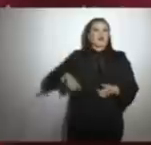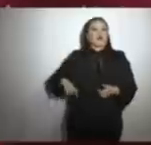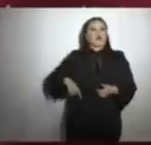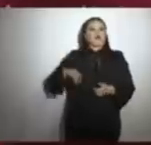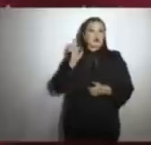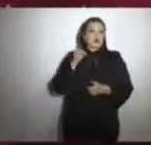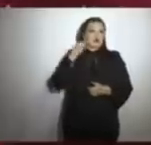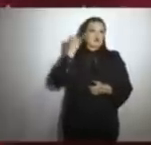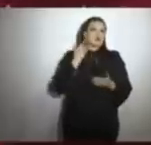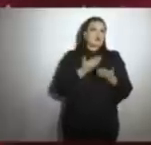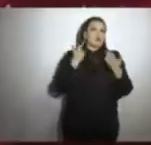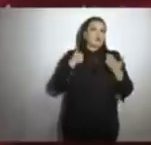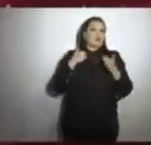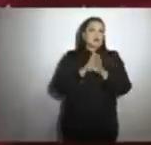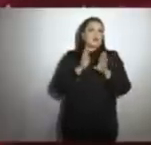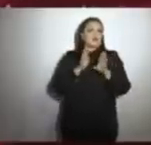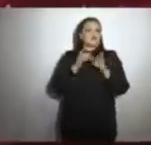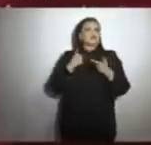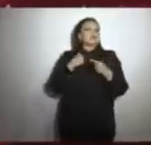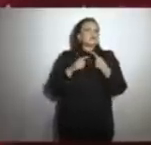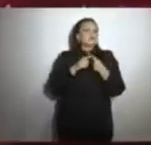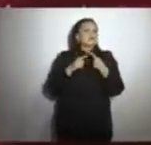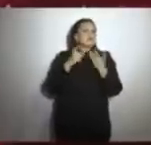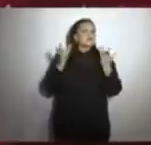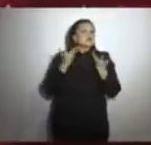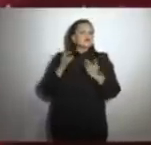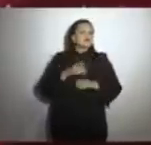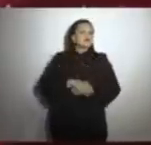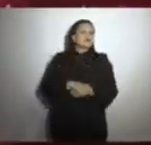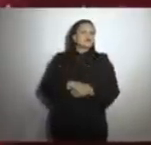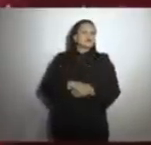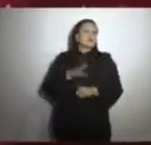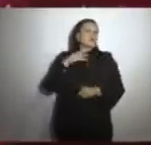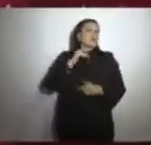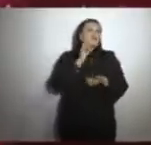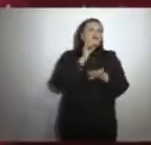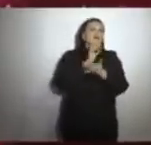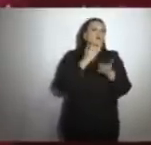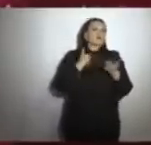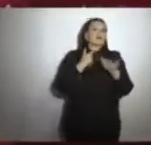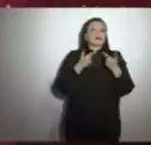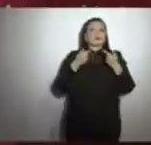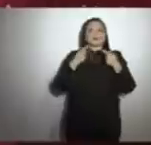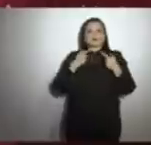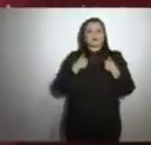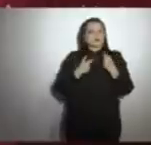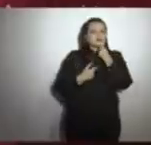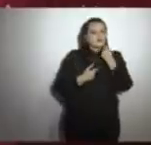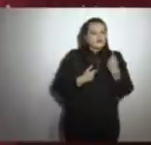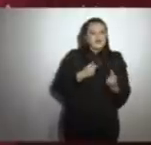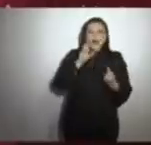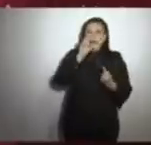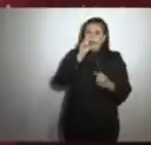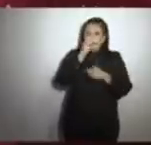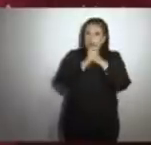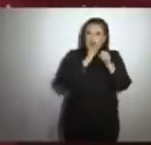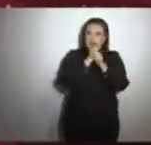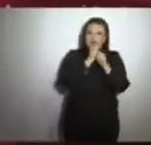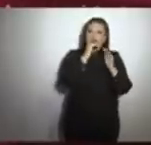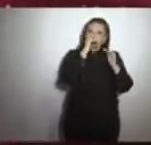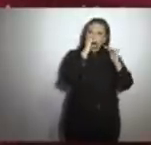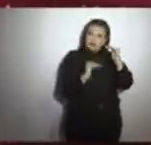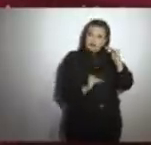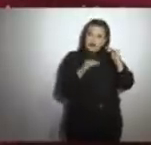pensión que está dedicada a los menores de 30 años. Es decir,